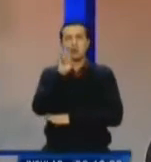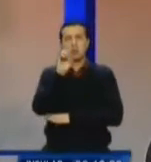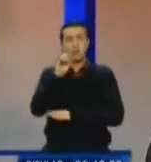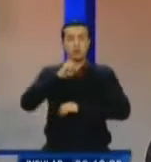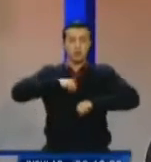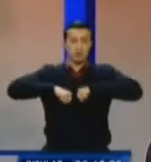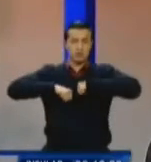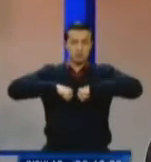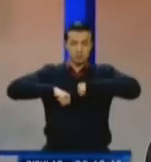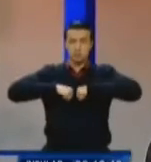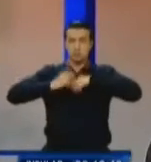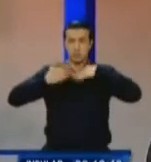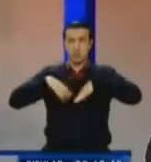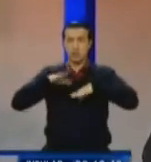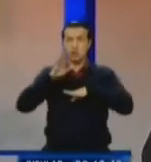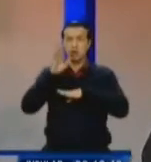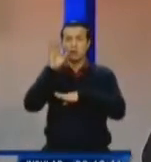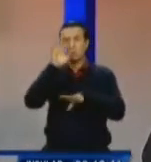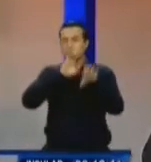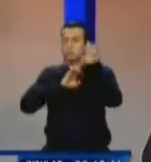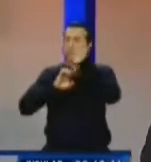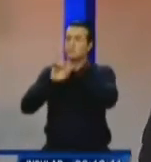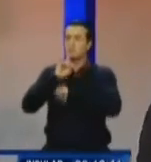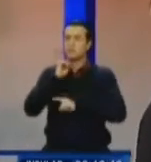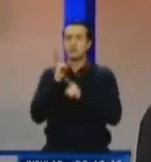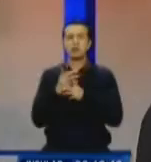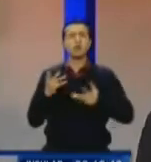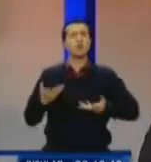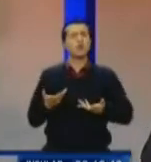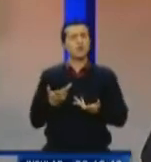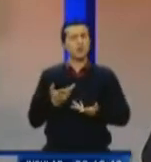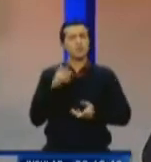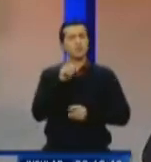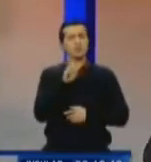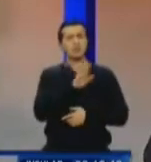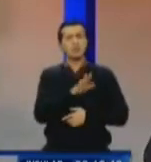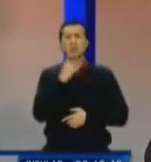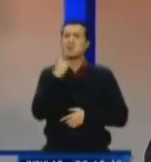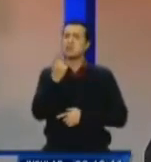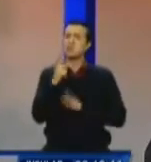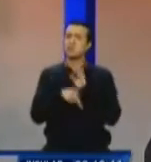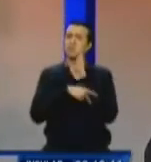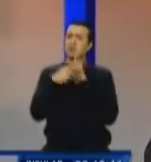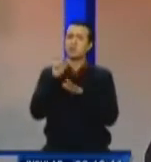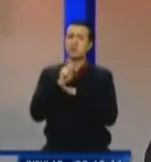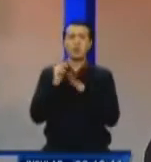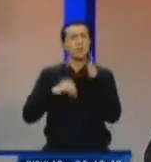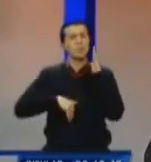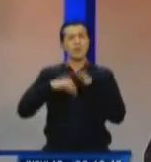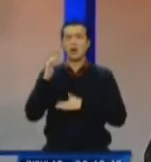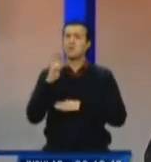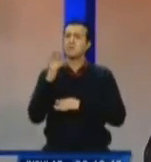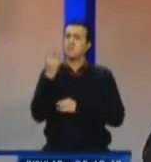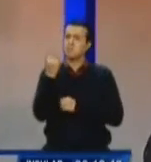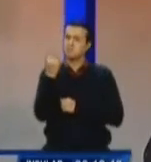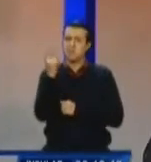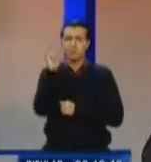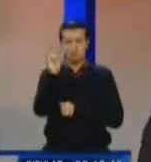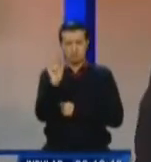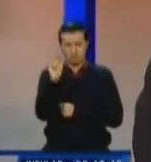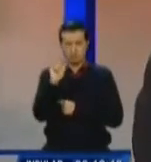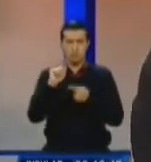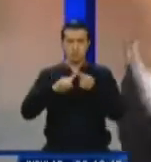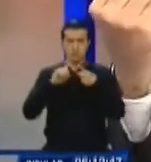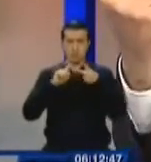operadores que hicimos ya a nuestras oficinas el hecho de que la percepción del público es que petroecuador de largo tiene los mejores precios de largo